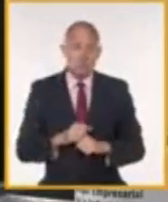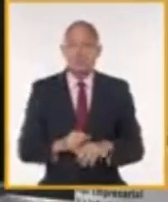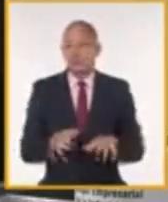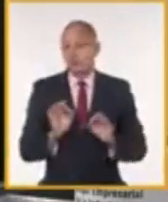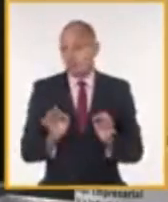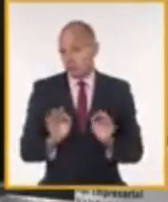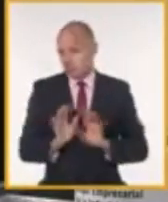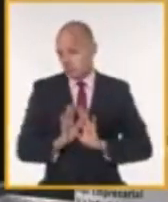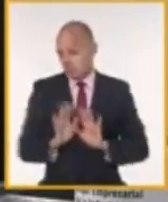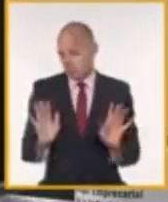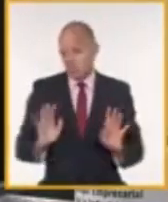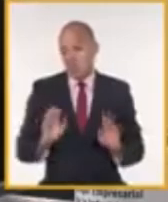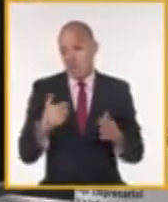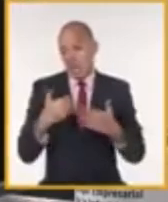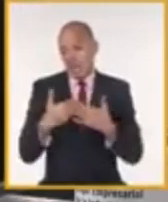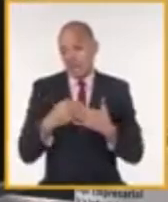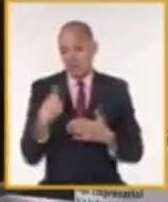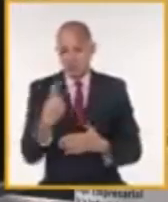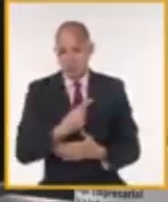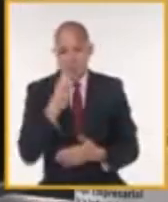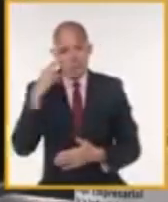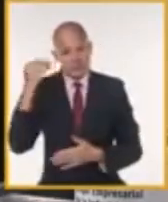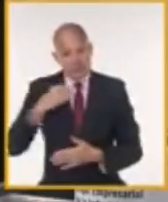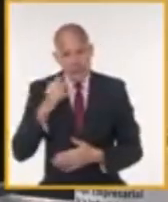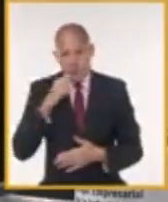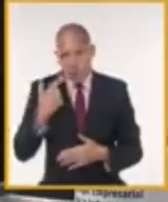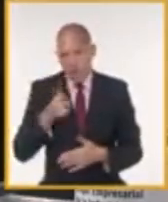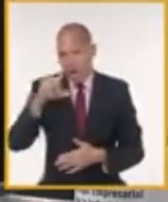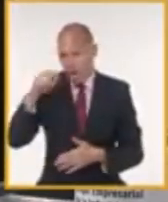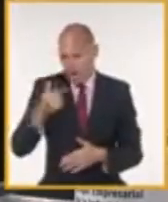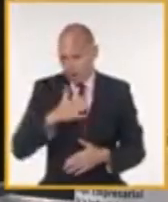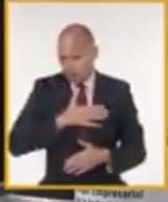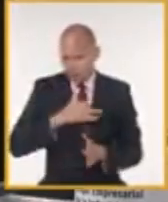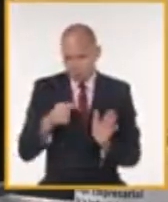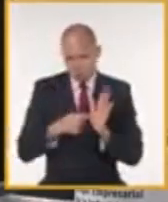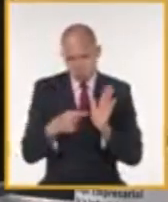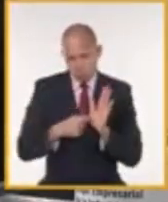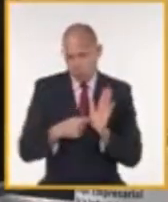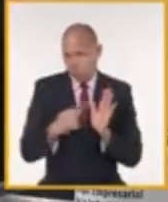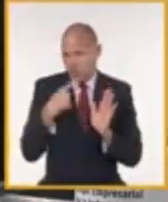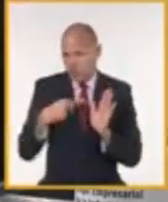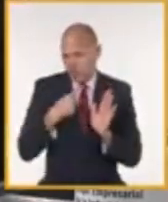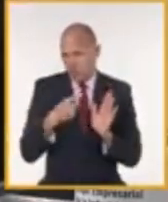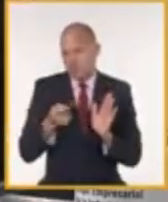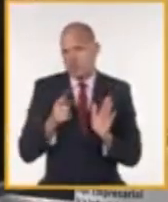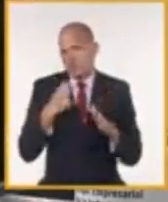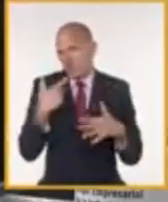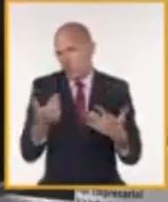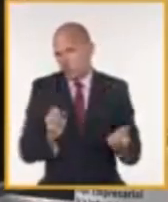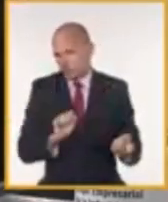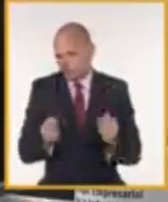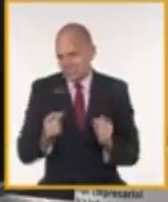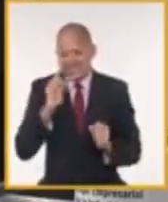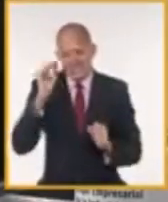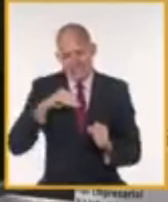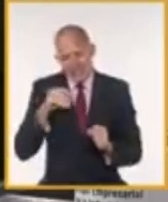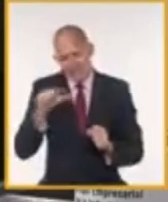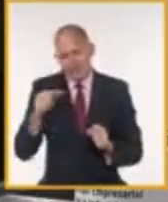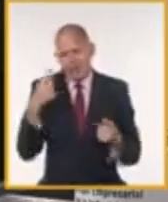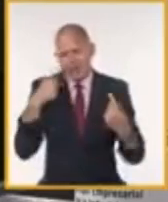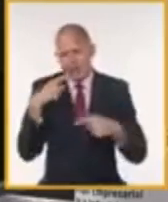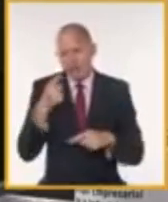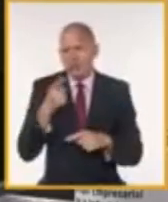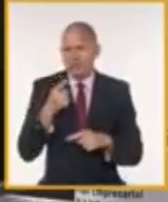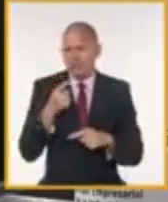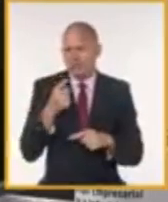bajo el cumplimiento de las normativas y regulaciones pesqueras. Existe la actividad furtiva, que hace mucho daño, no solamente